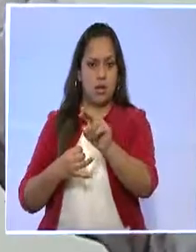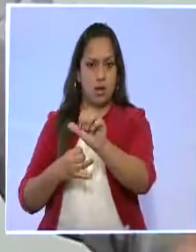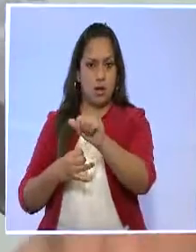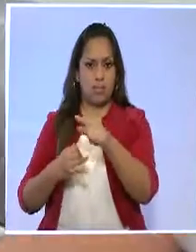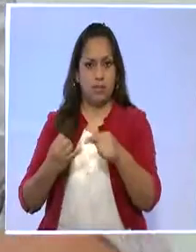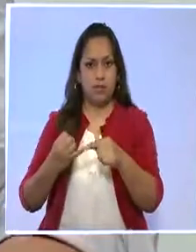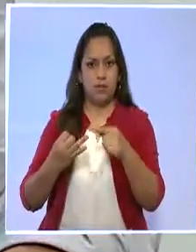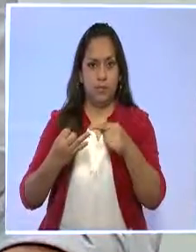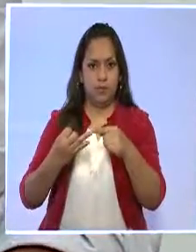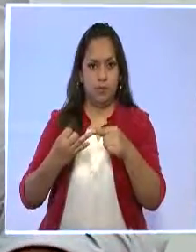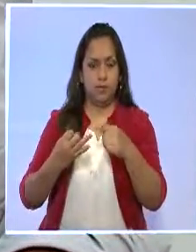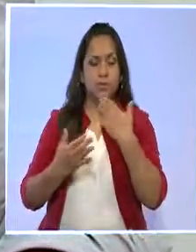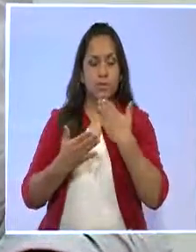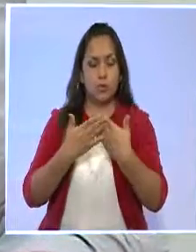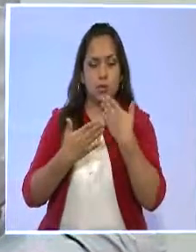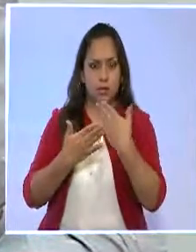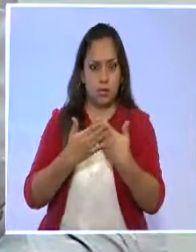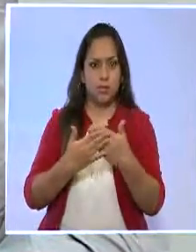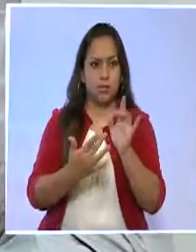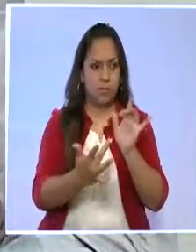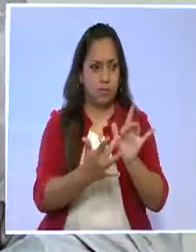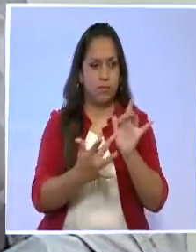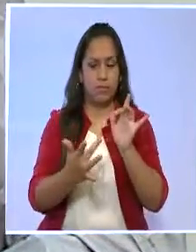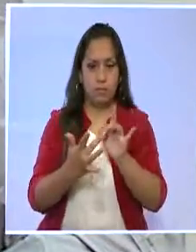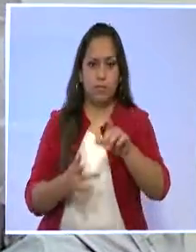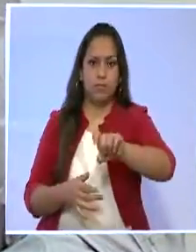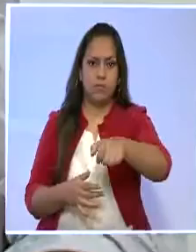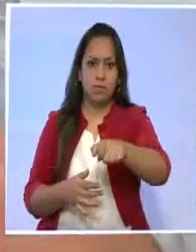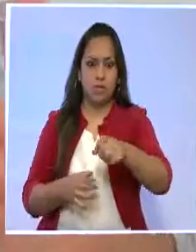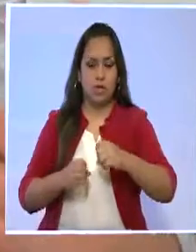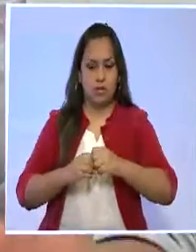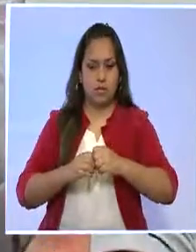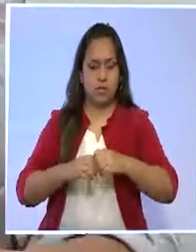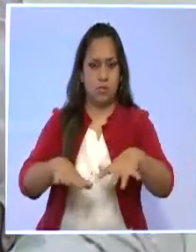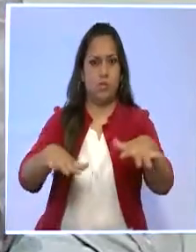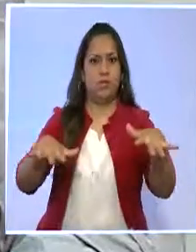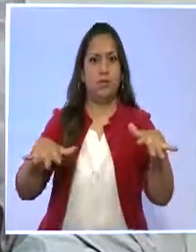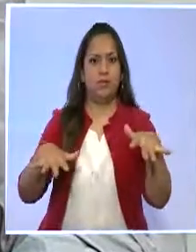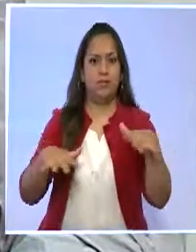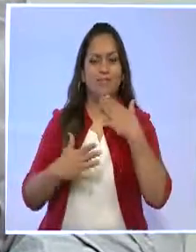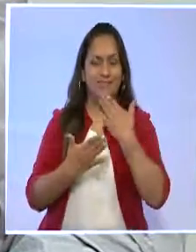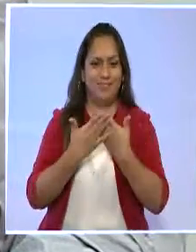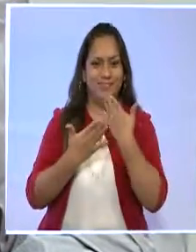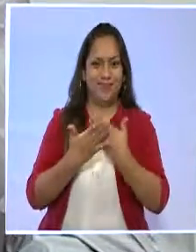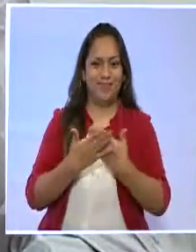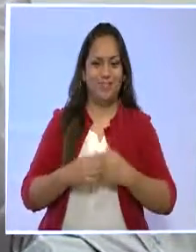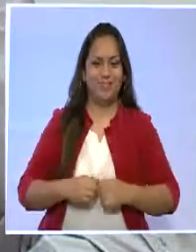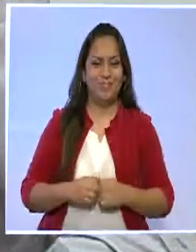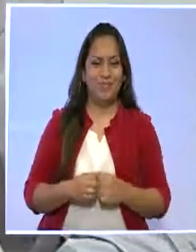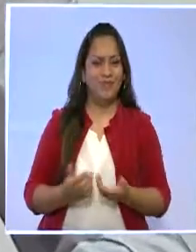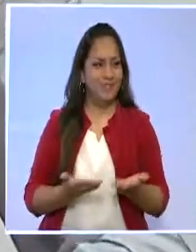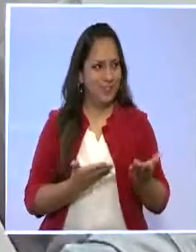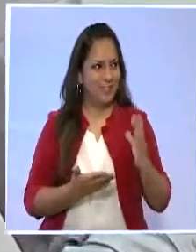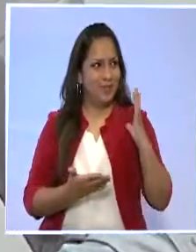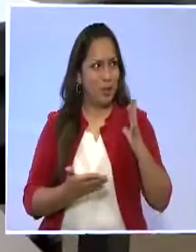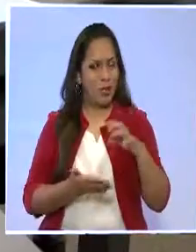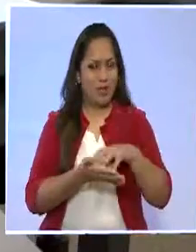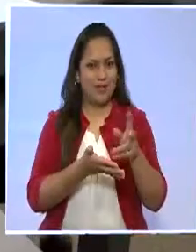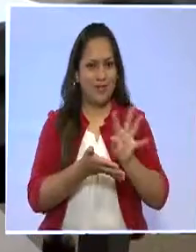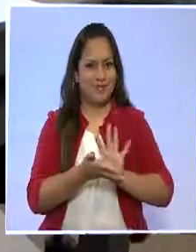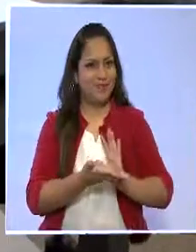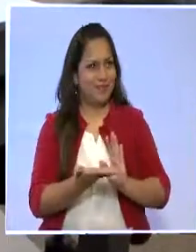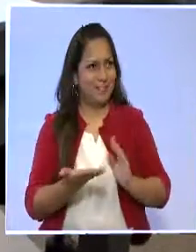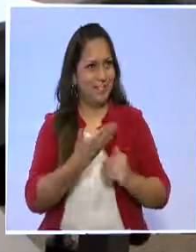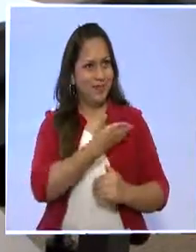por el trabajo de difusión de lo que hace la presidencia de la asamblea nacional y esta institución del estado sí una presidenta muy